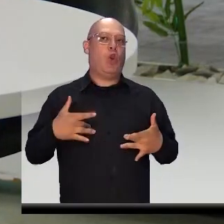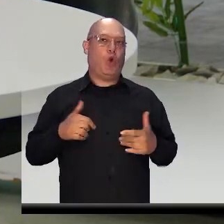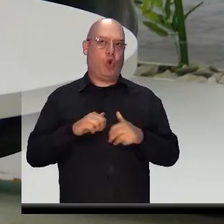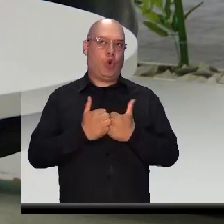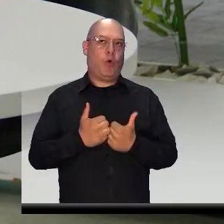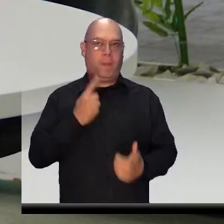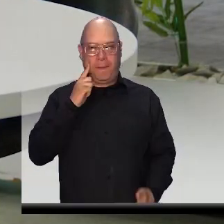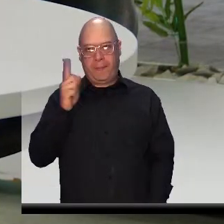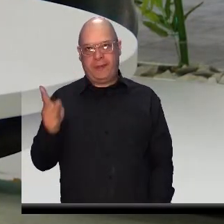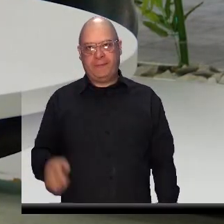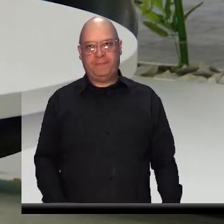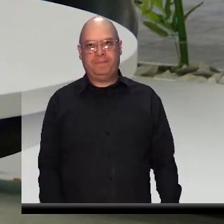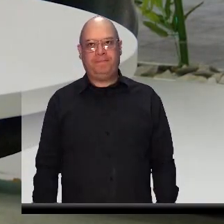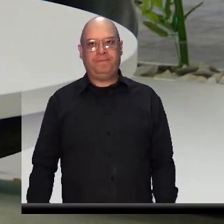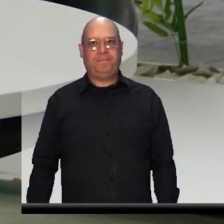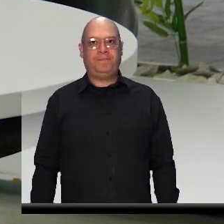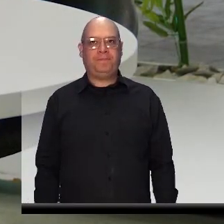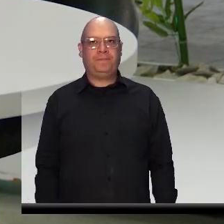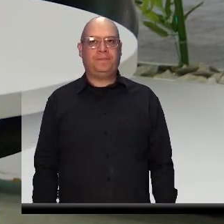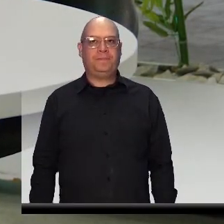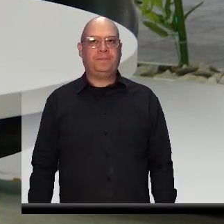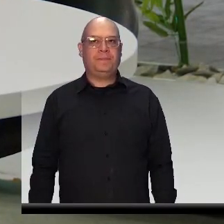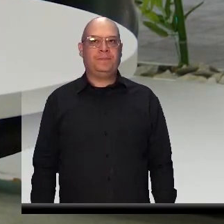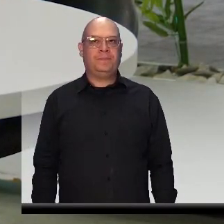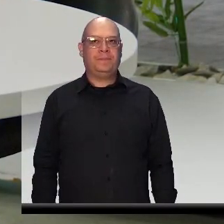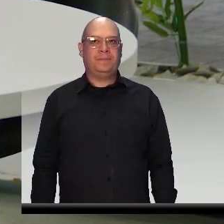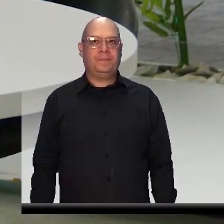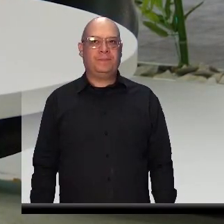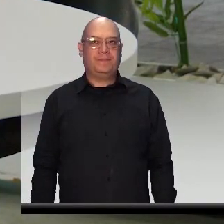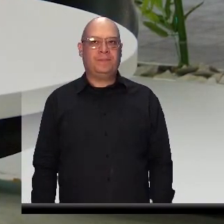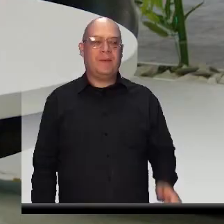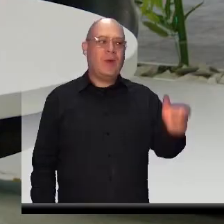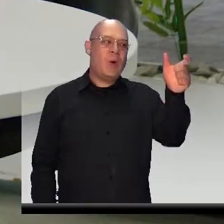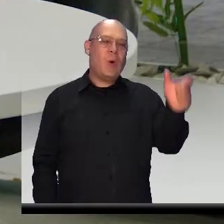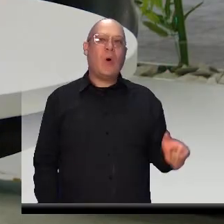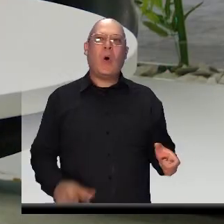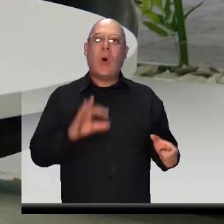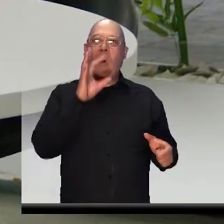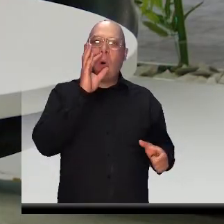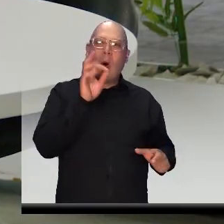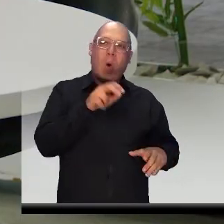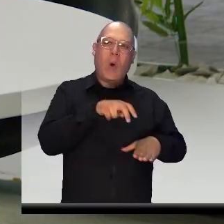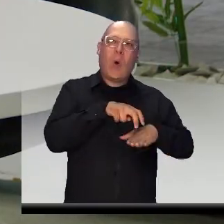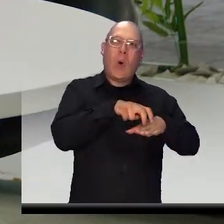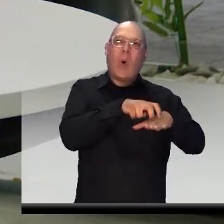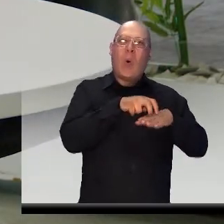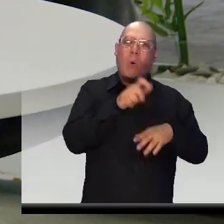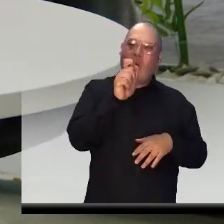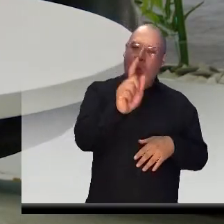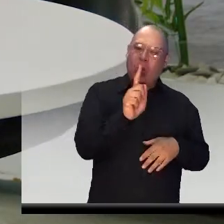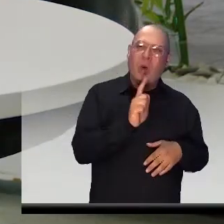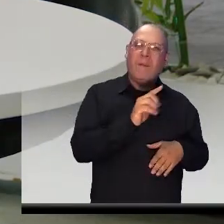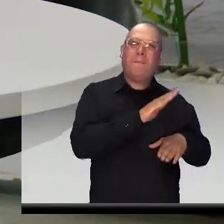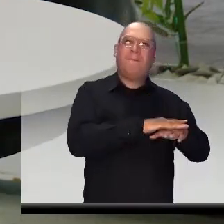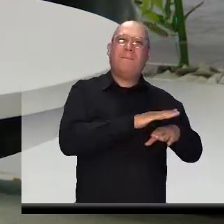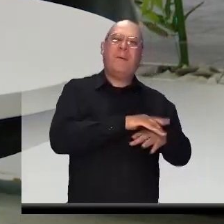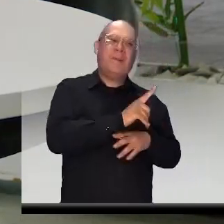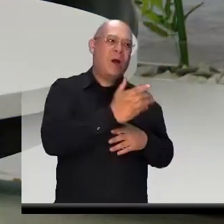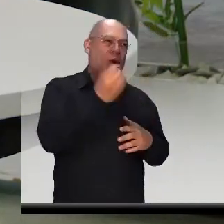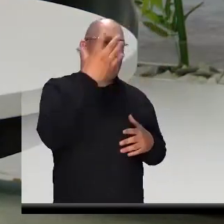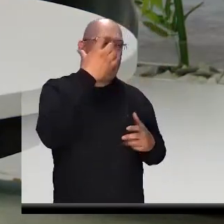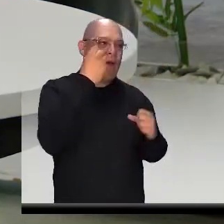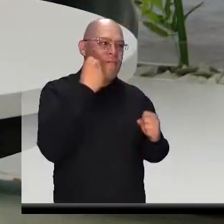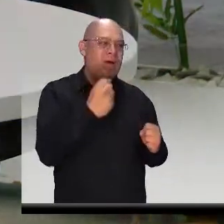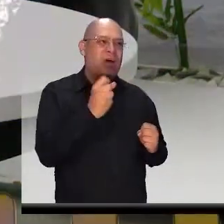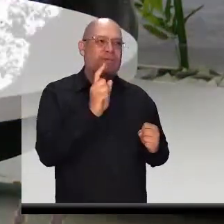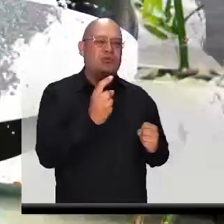aquí pasó que había un chico en un paradero de buses que se acercó a preguntarme que si era en realidad el calor un problema de salud, y mira lo